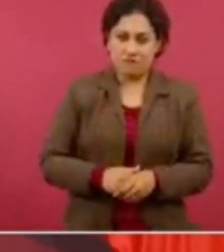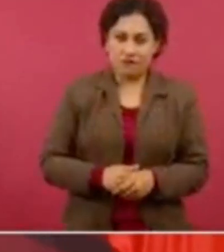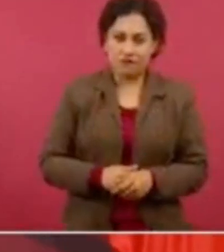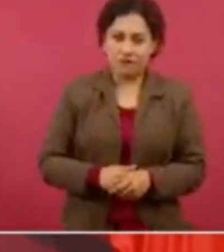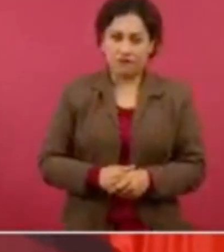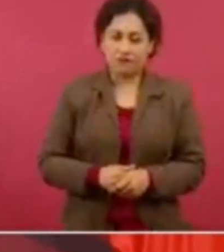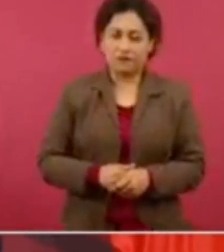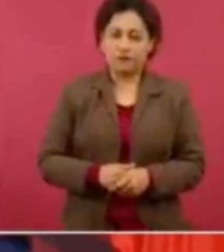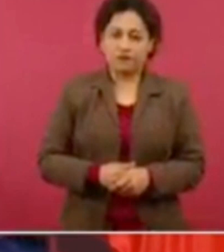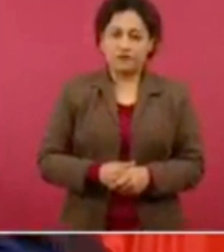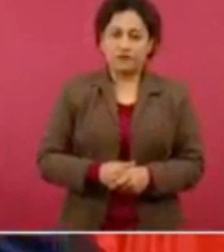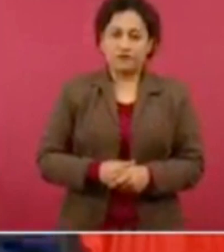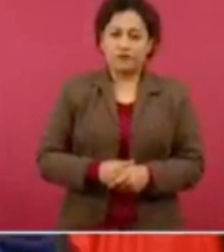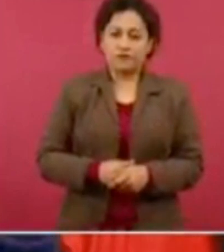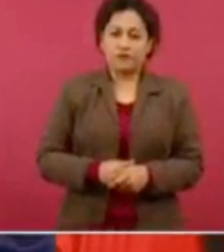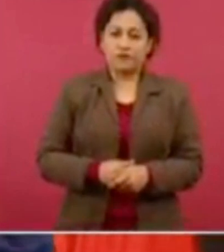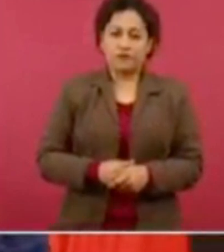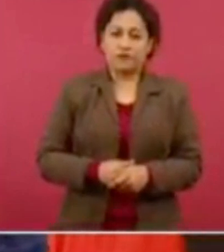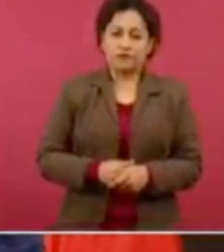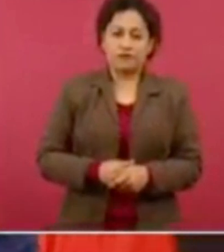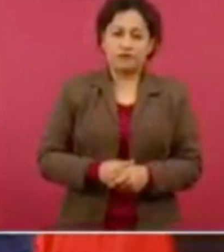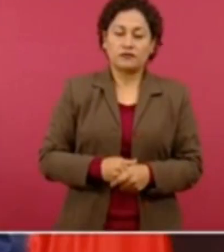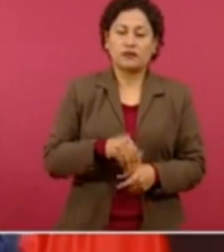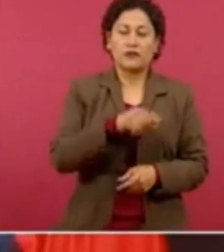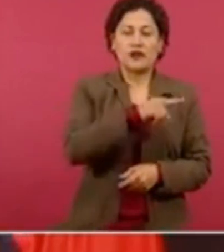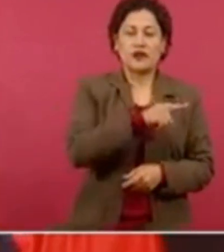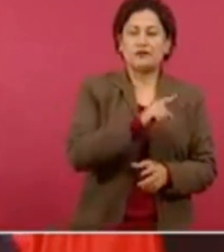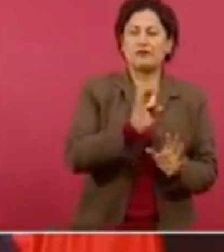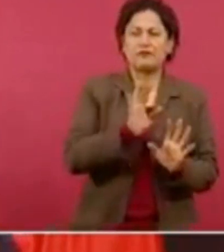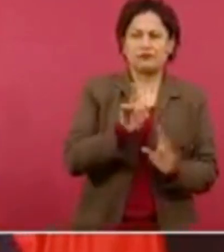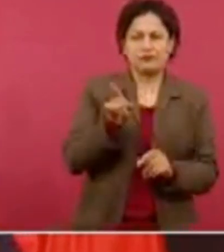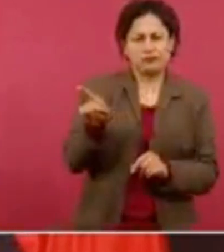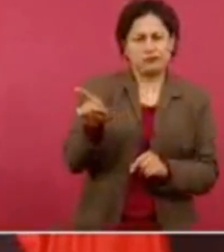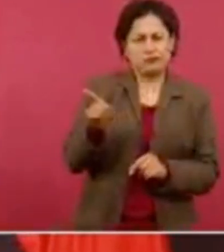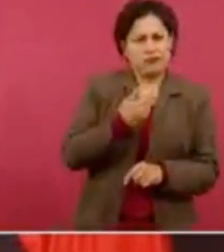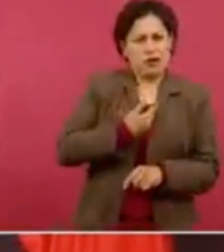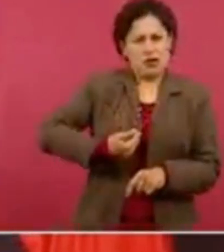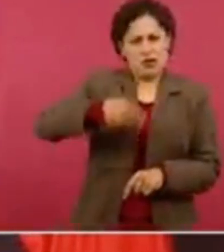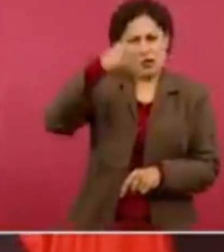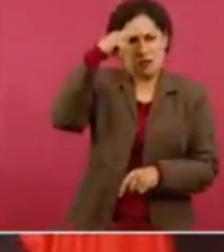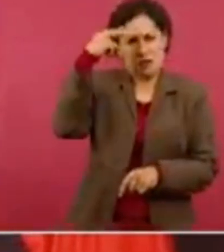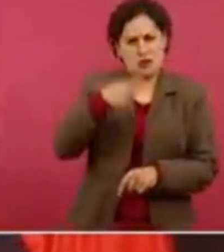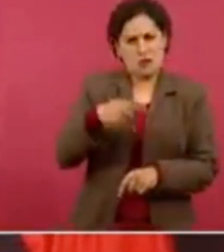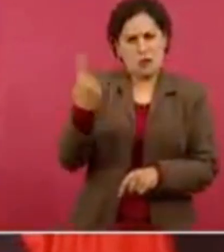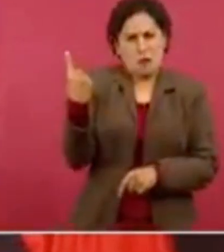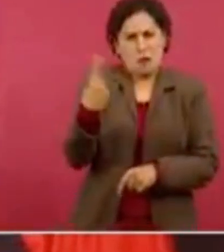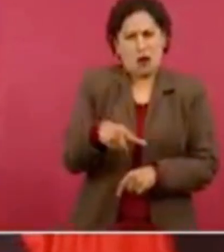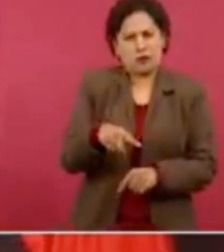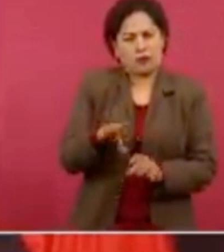que al final dijo lo que diga el presidente de México,